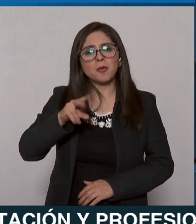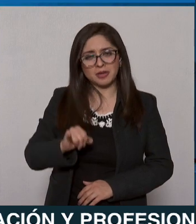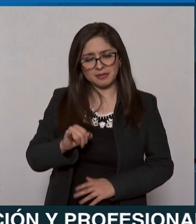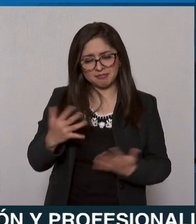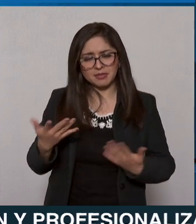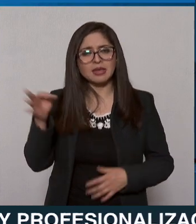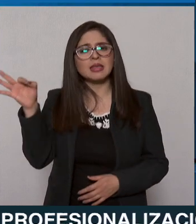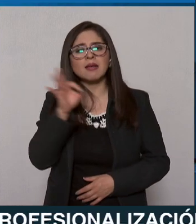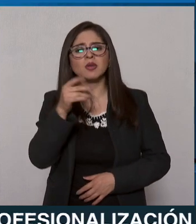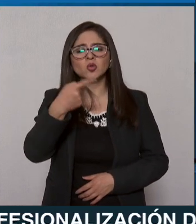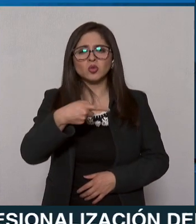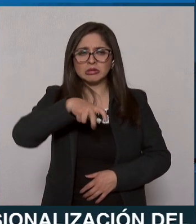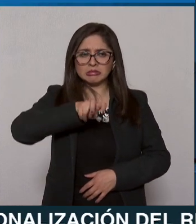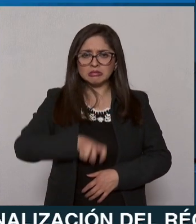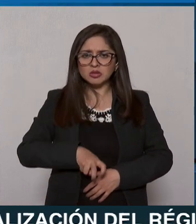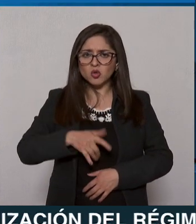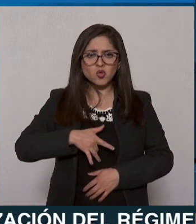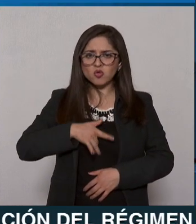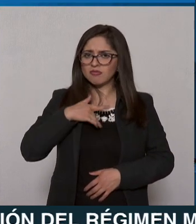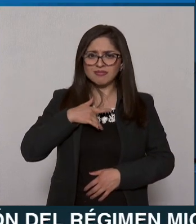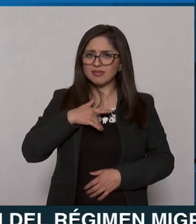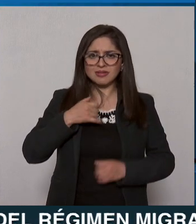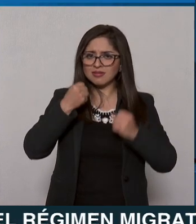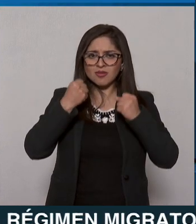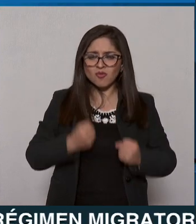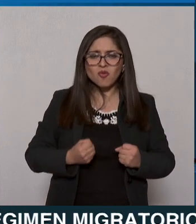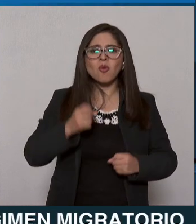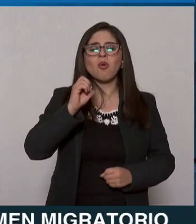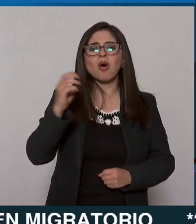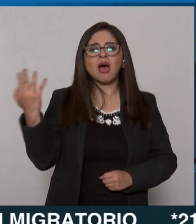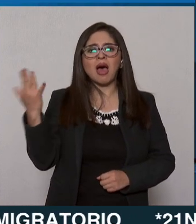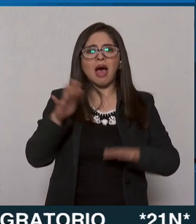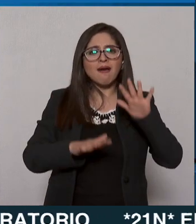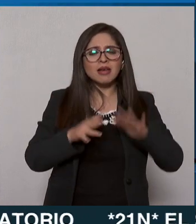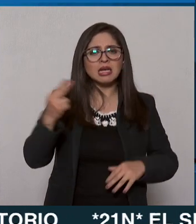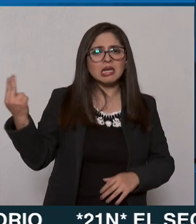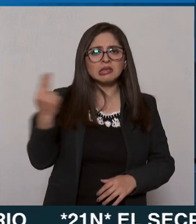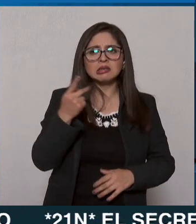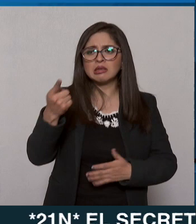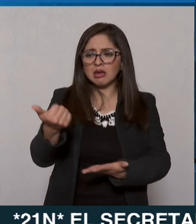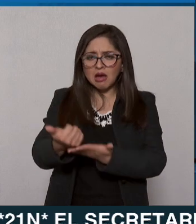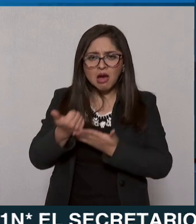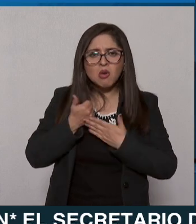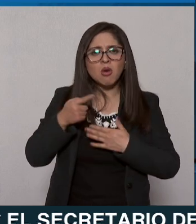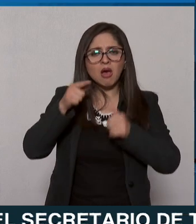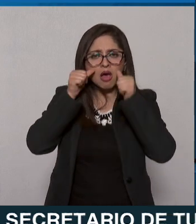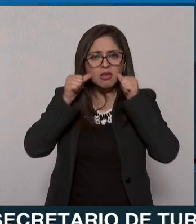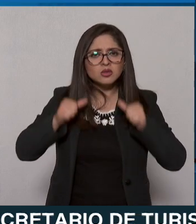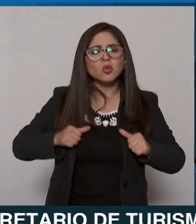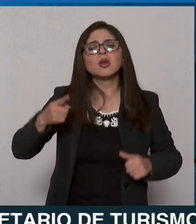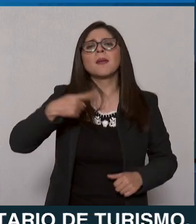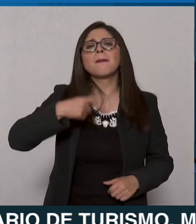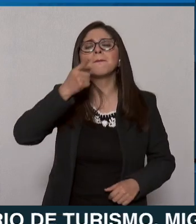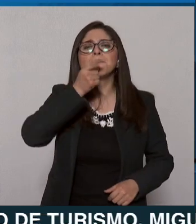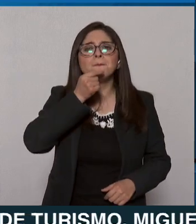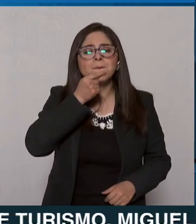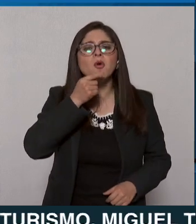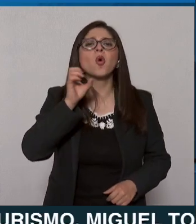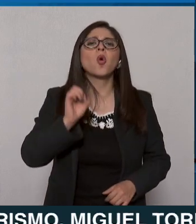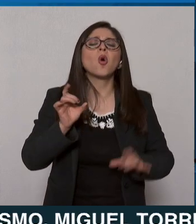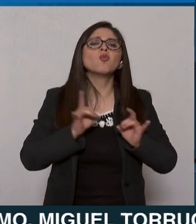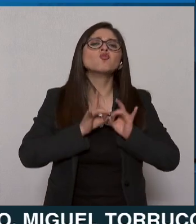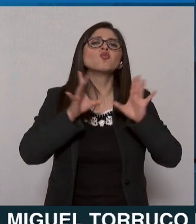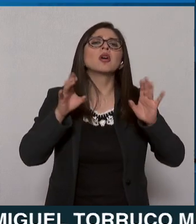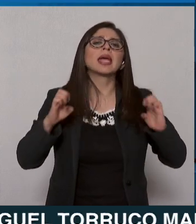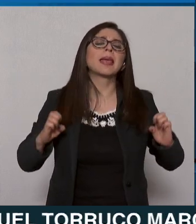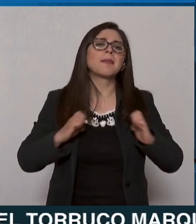del trayecto te sientes inseguro o llegas a requerir atención por parte de algún elemento de seguridad o una emergencia